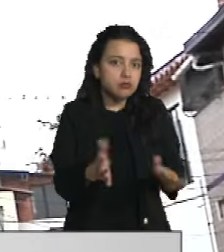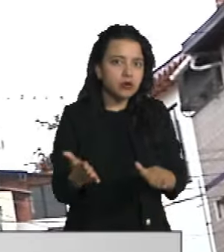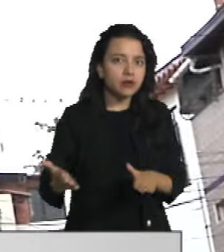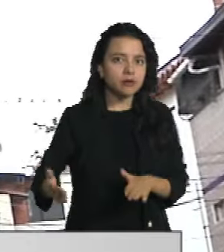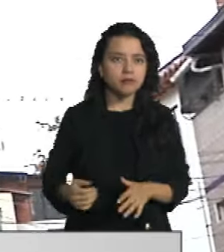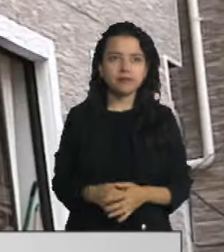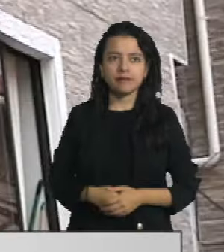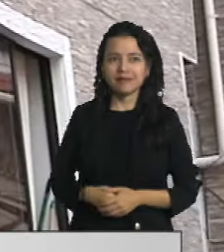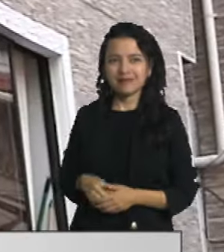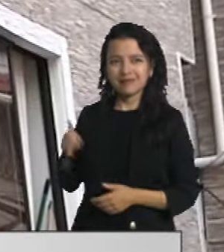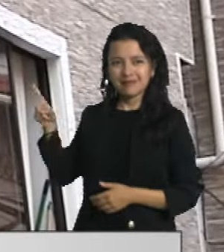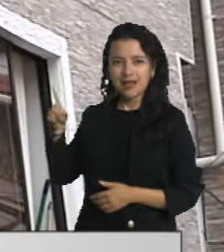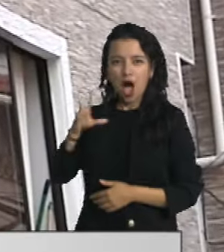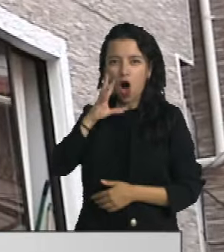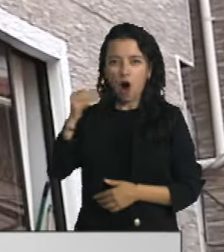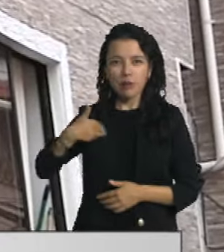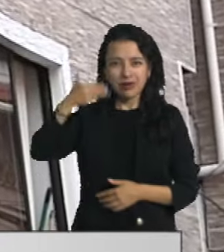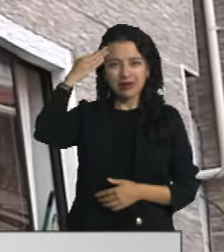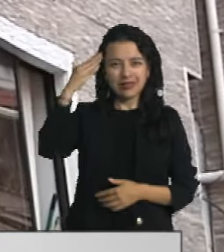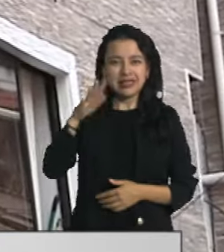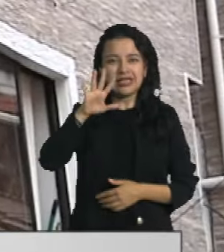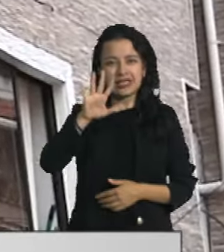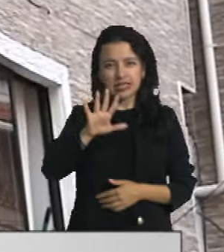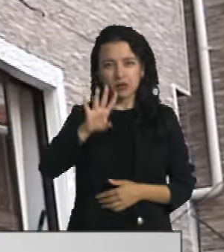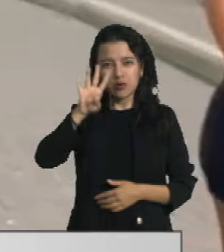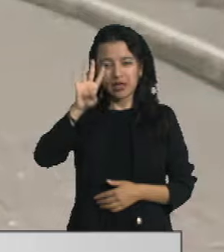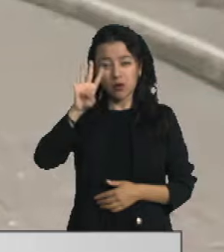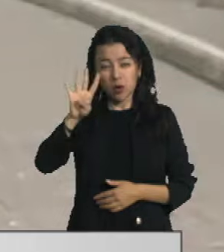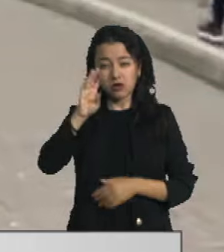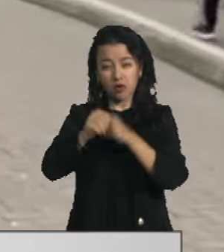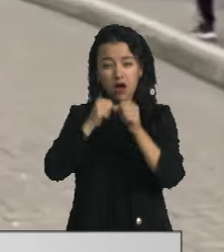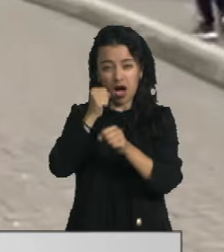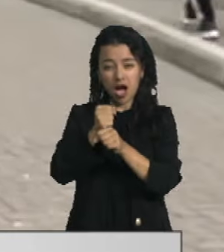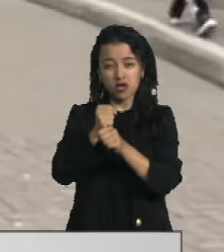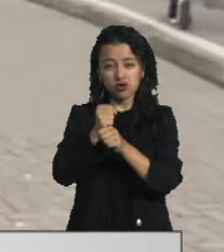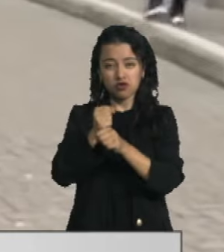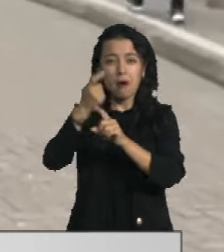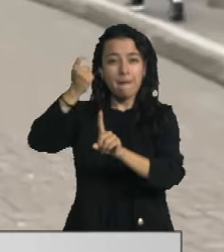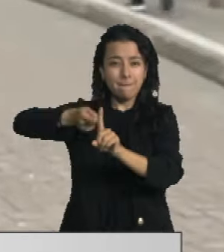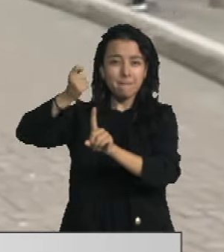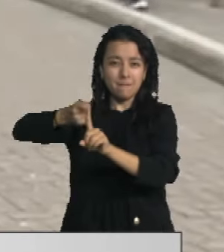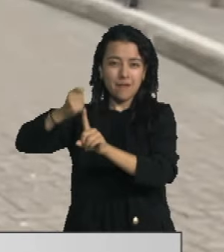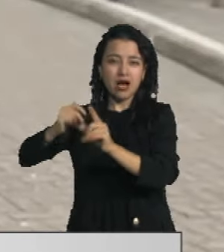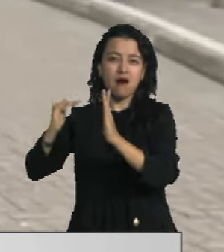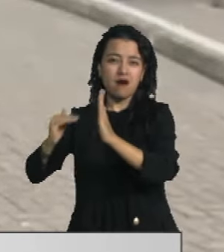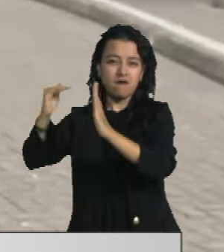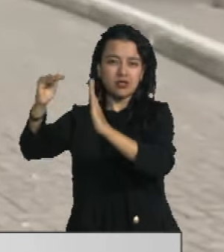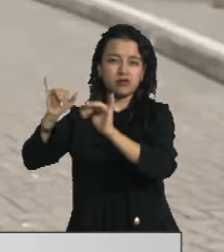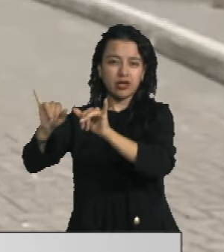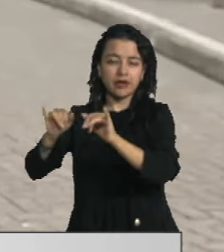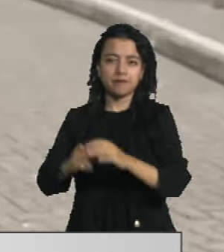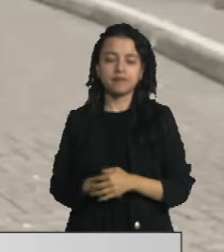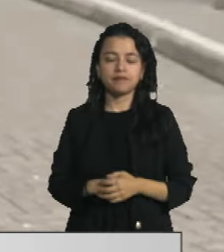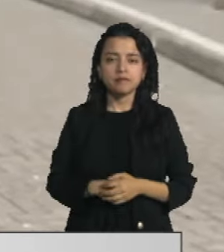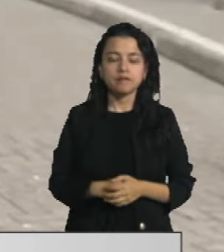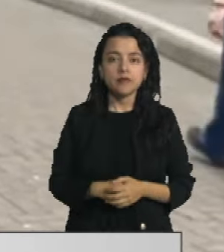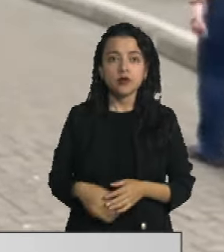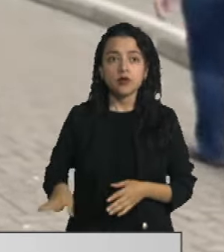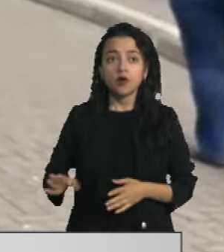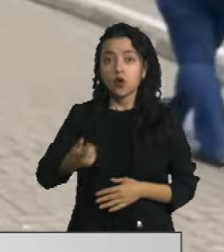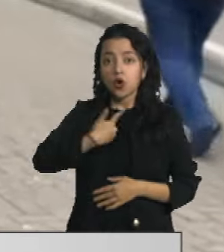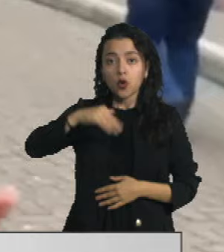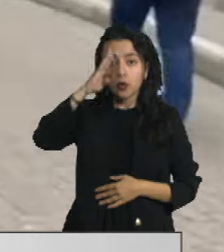varios meses, tenía 54 años. Dentro de una habitación encuentra dos cuerpos sin vida, sexo masculino y